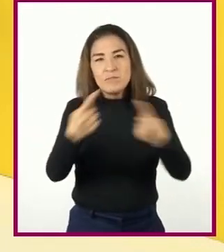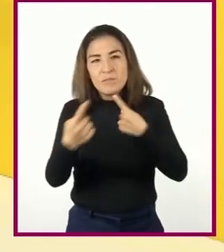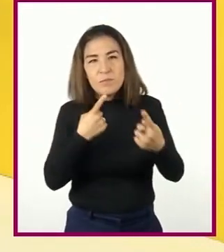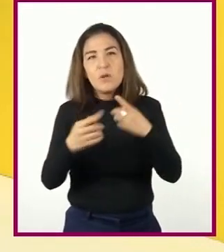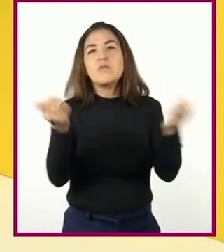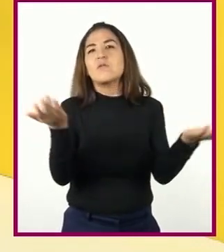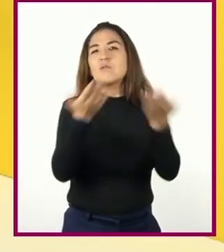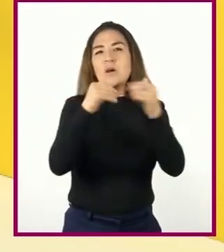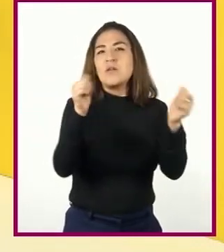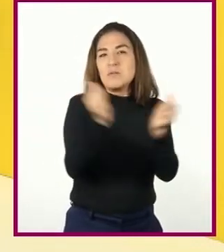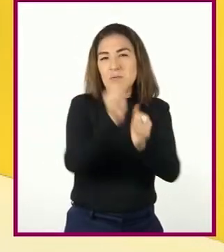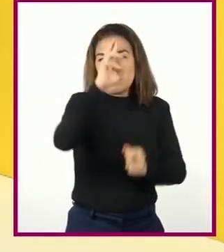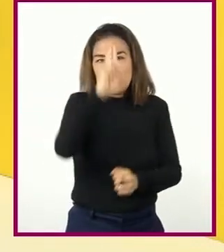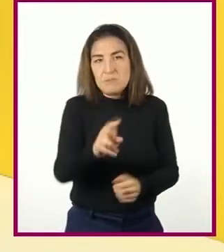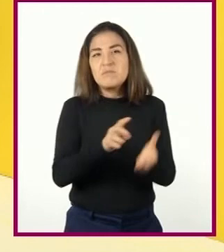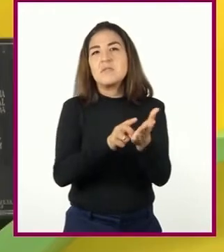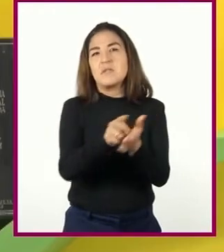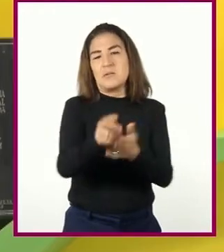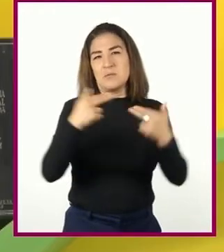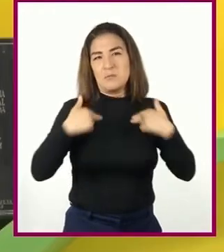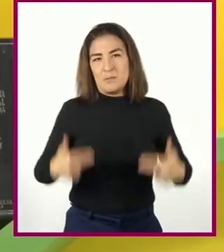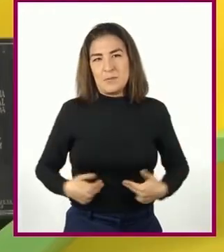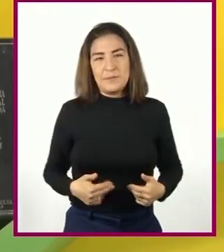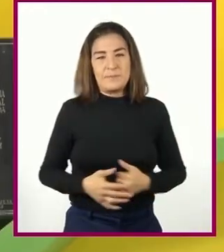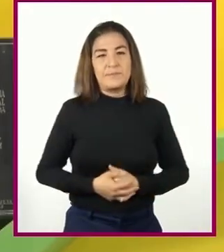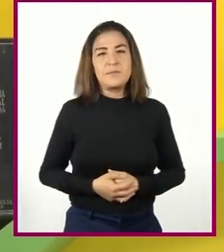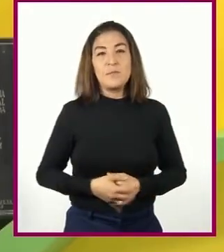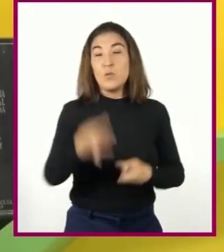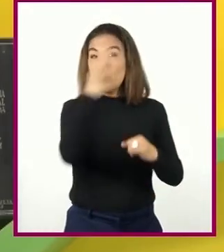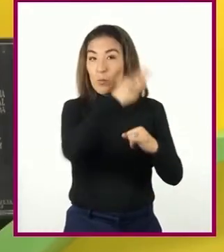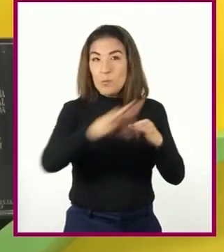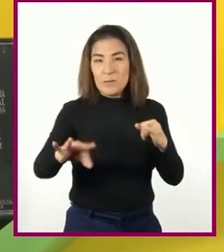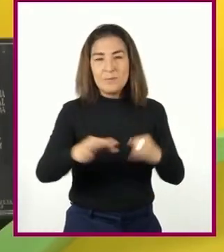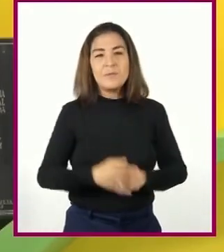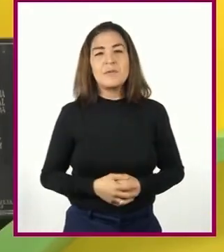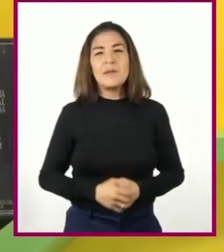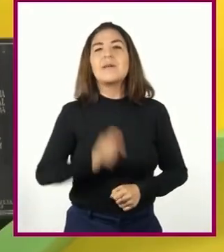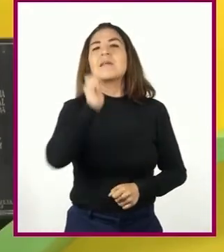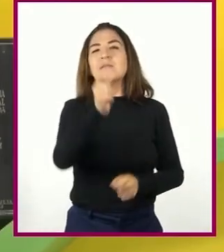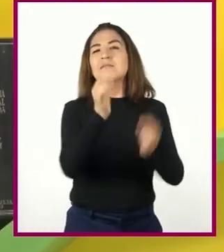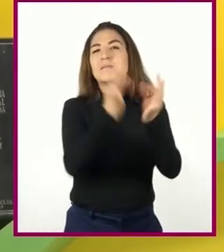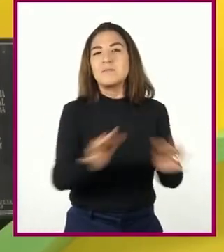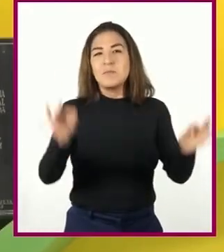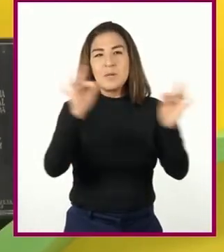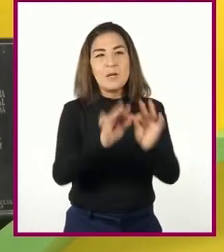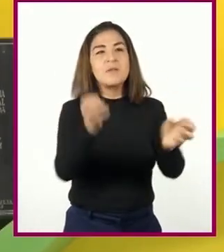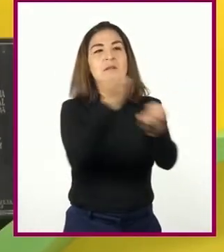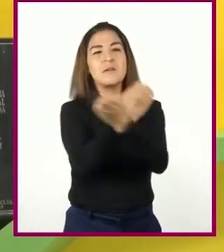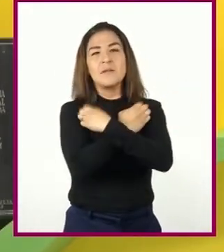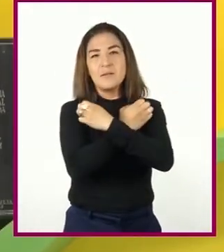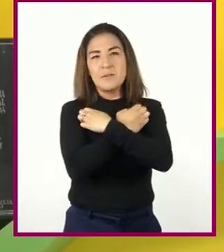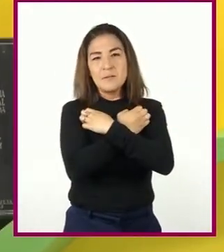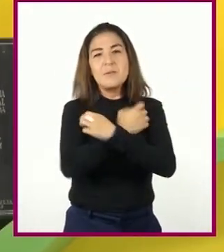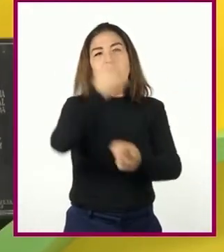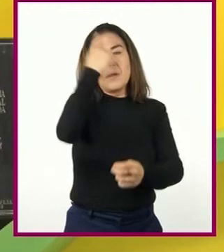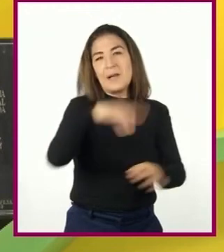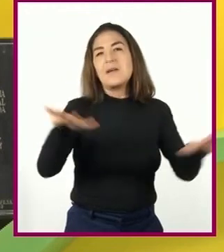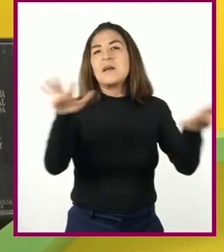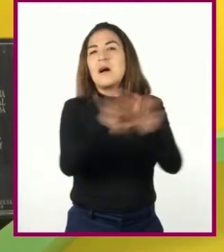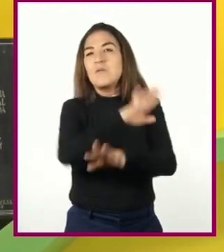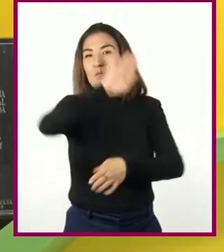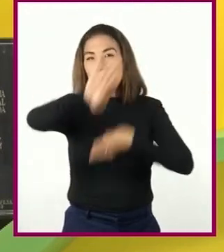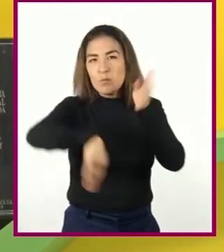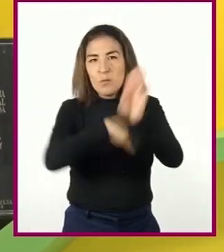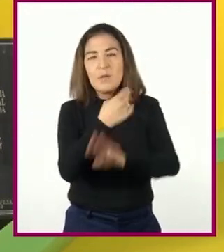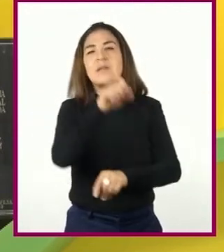se respetan los derechos humanos. Finalmente, resaltamos la importancia de la educación para cambiar al mundo